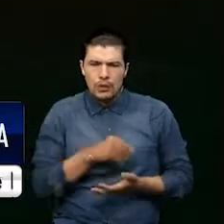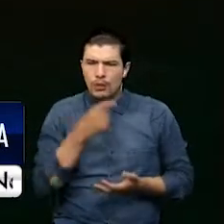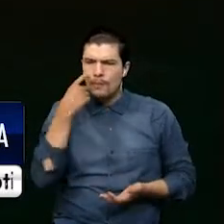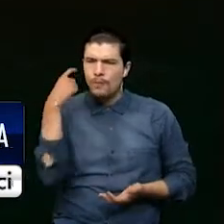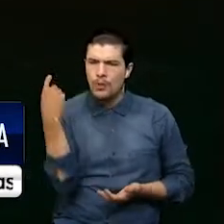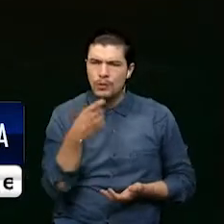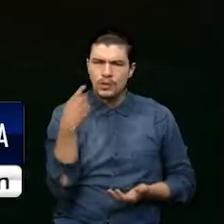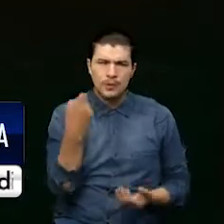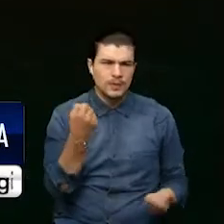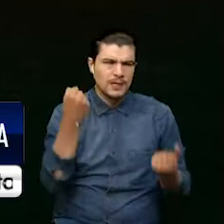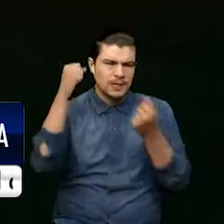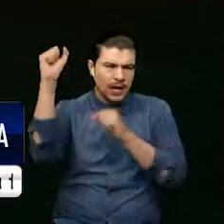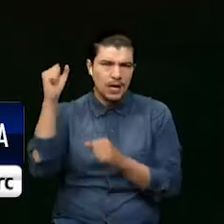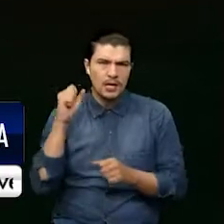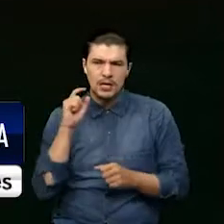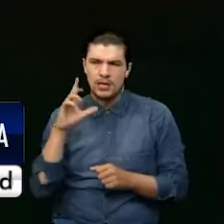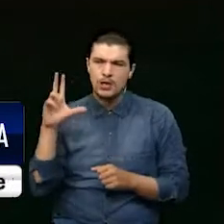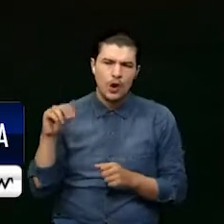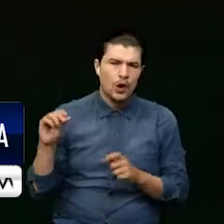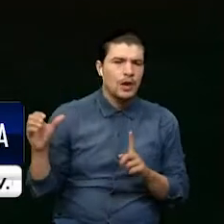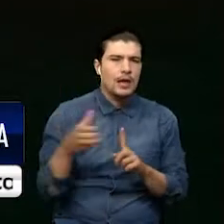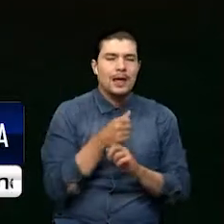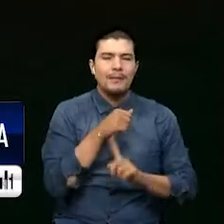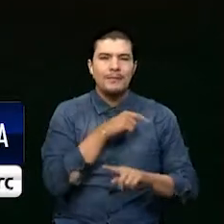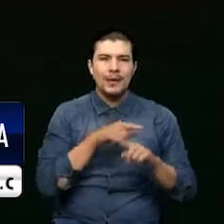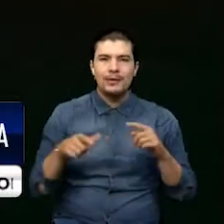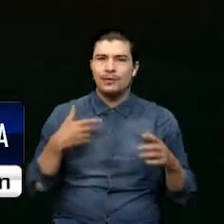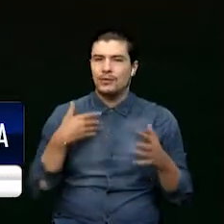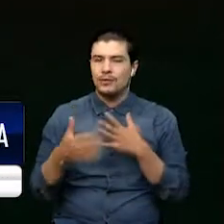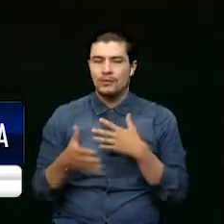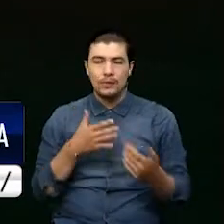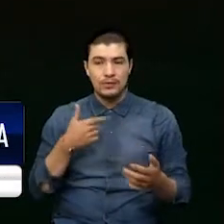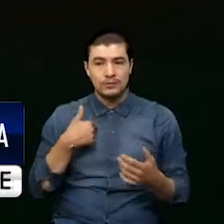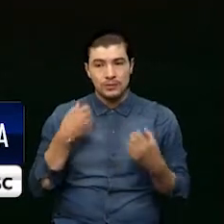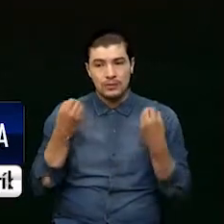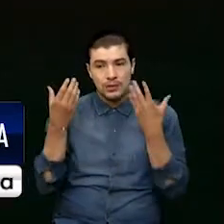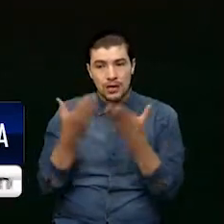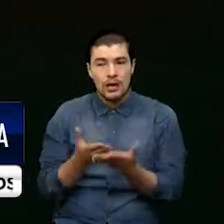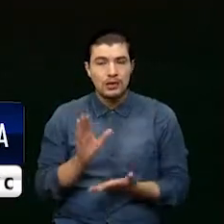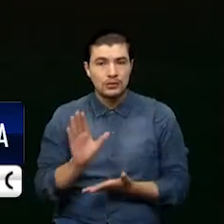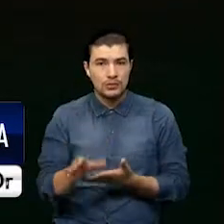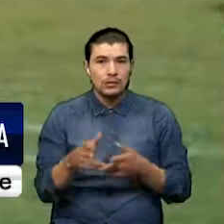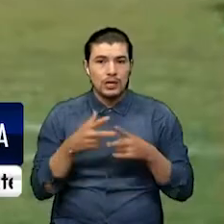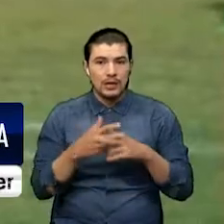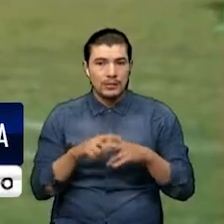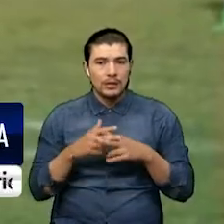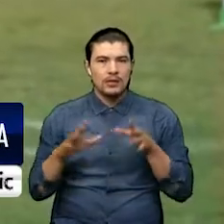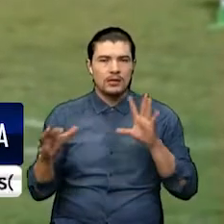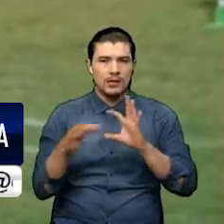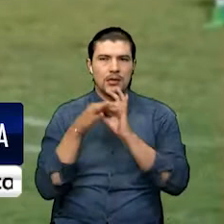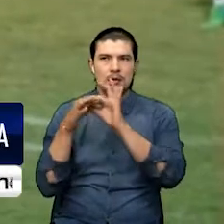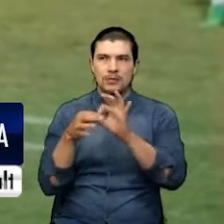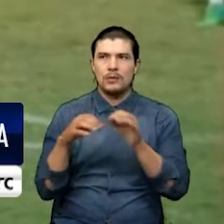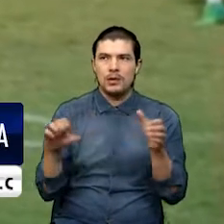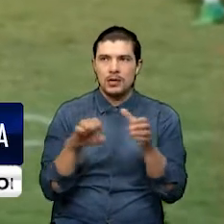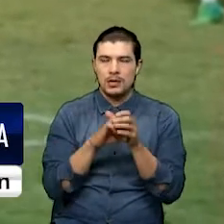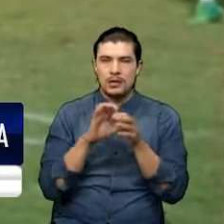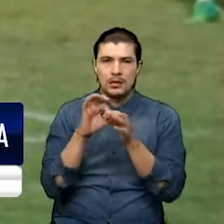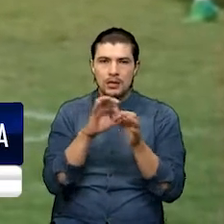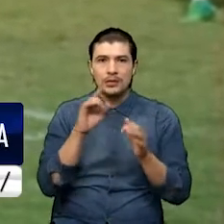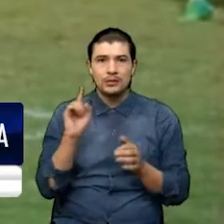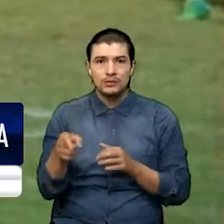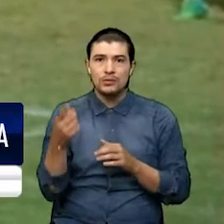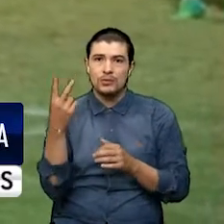triunfo no de no lograrlo pero con las armas que para mi entender son importantes que hacen un equipo al final el marcador global